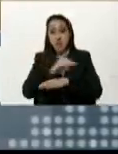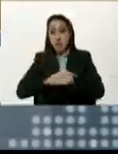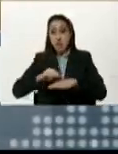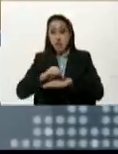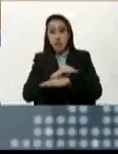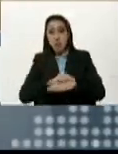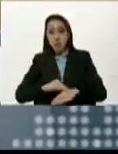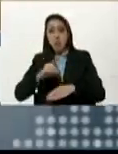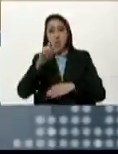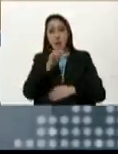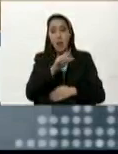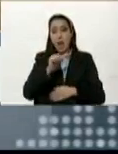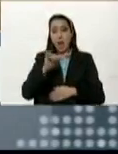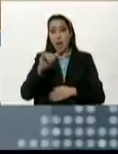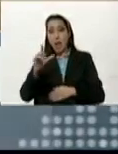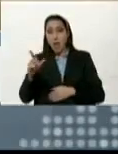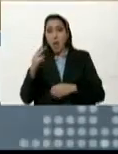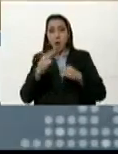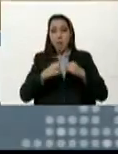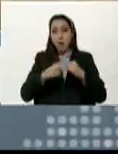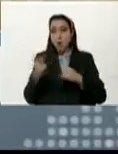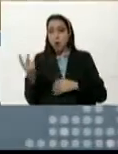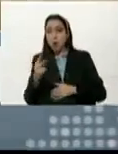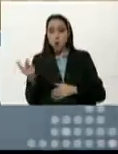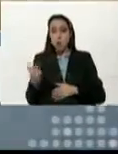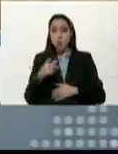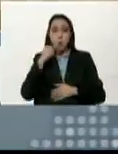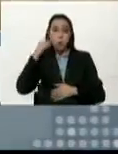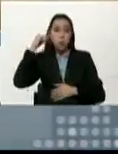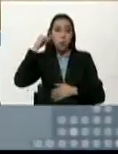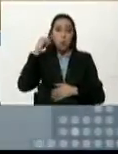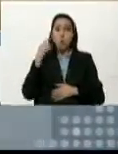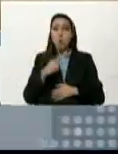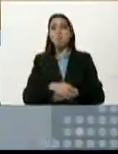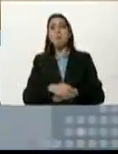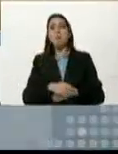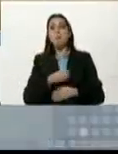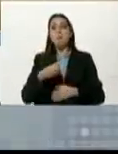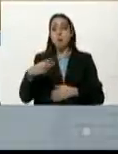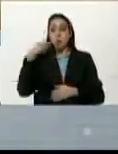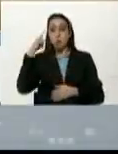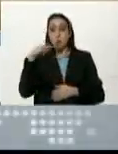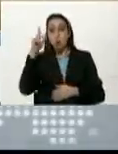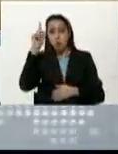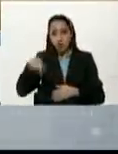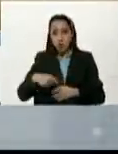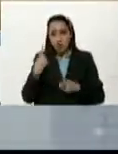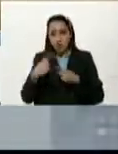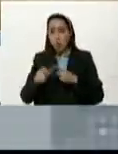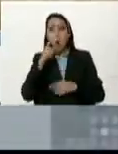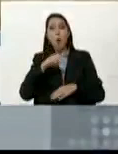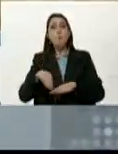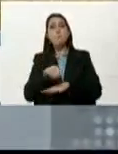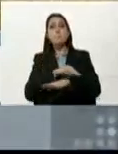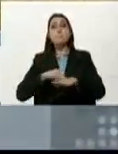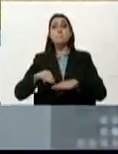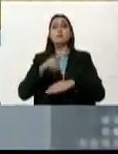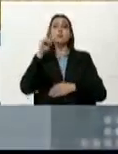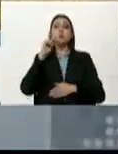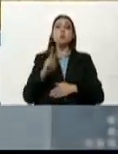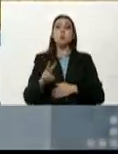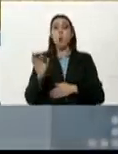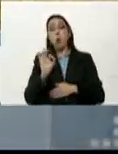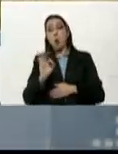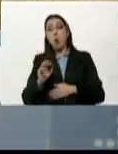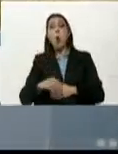pardela ya una blanca y uno negro uno ve al ministro leal tellería uno ve a la